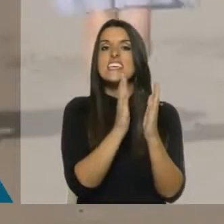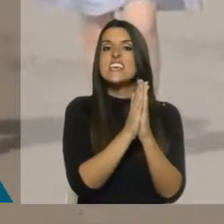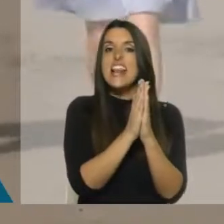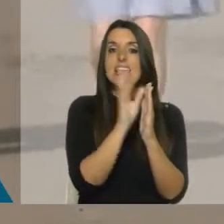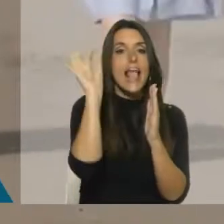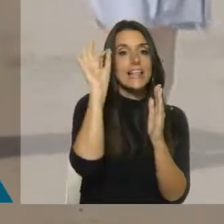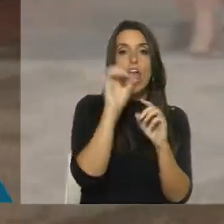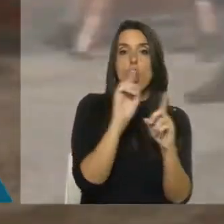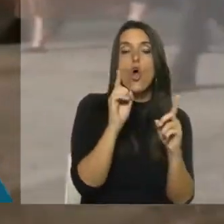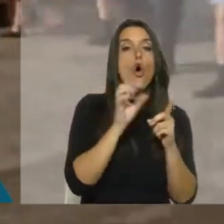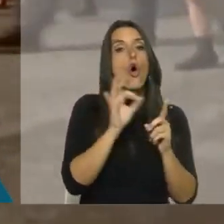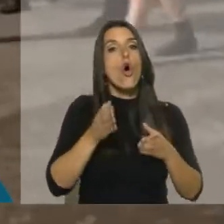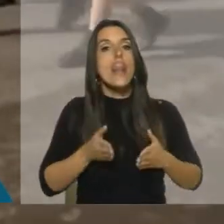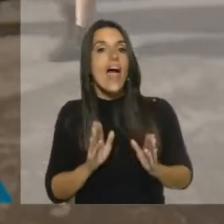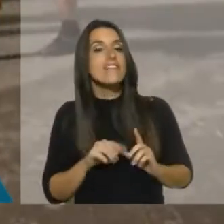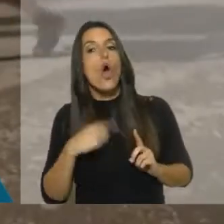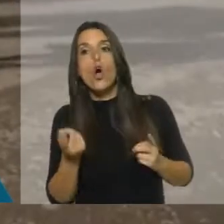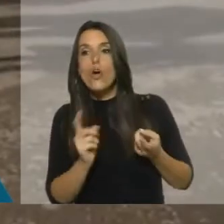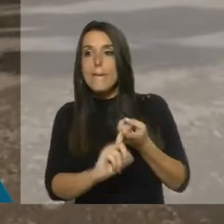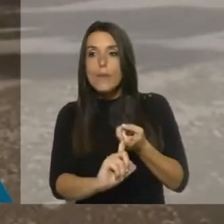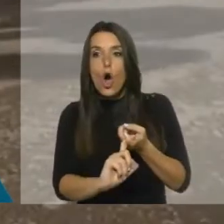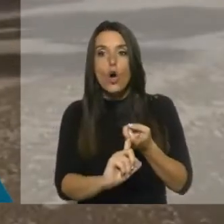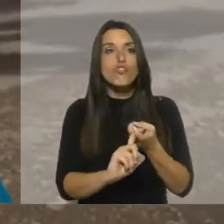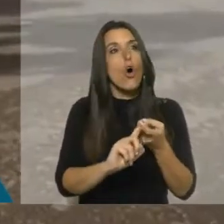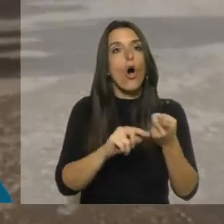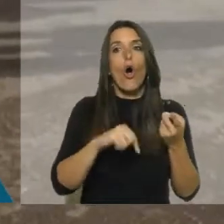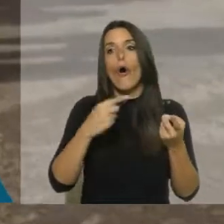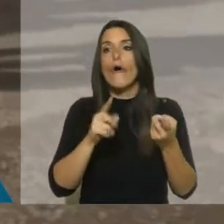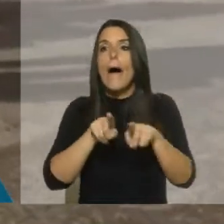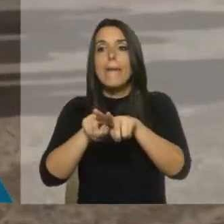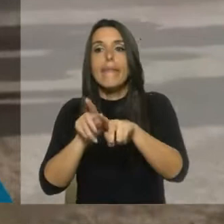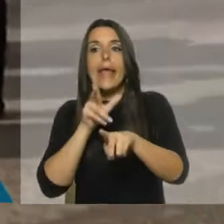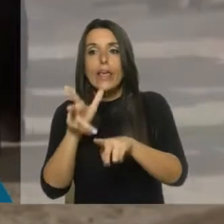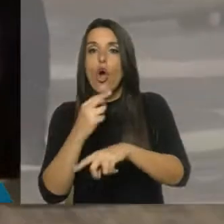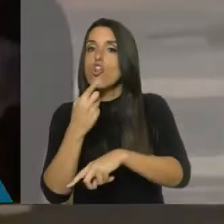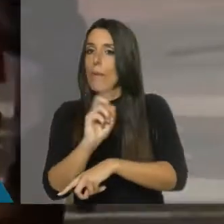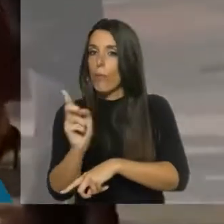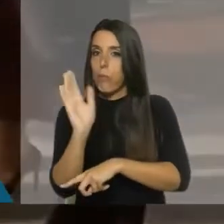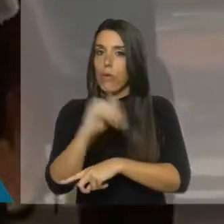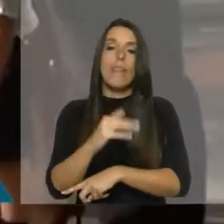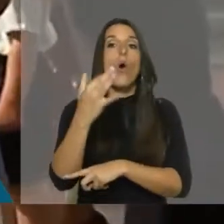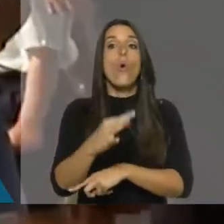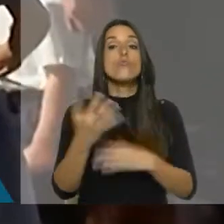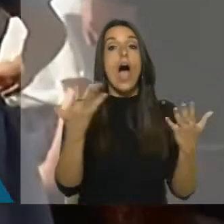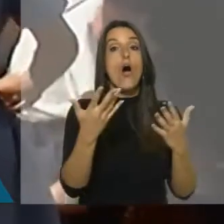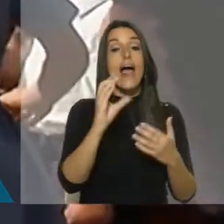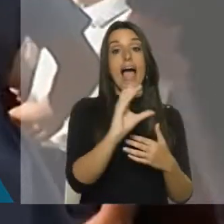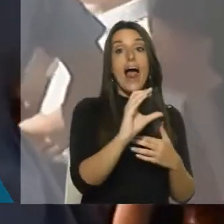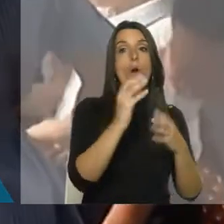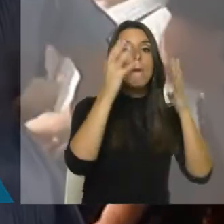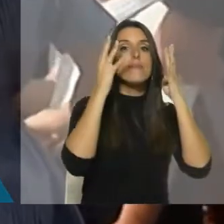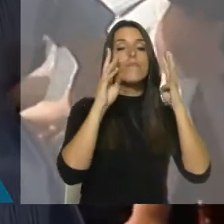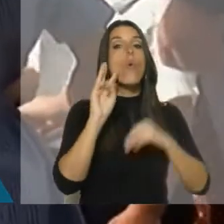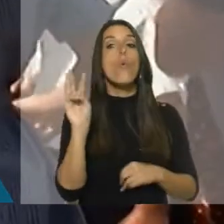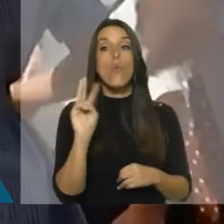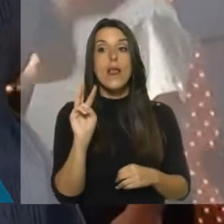Anglicana y los nacidos por fuera de un matrimonio constituido. Ahora, tras Carlos III, el nuevo heredero al trono es el príncipe William,